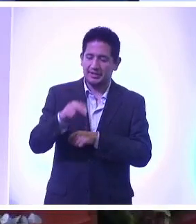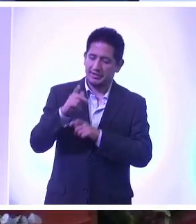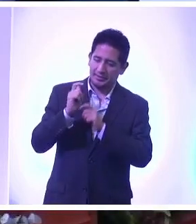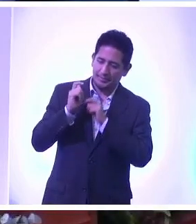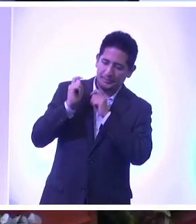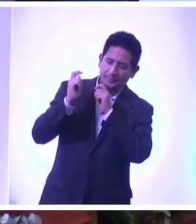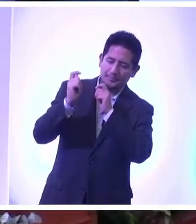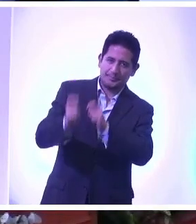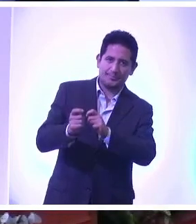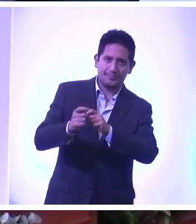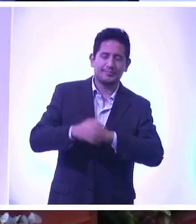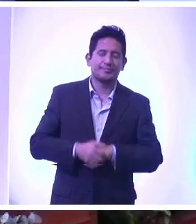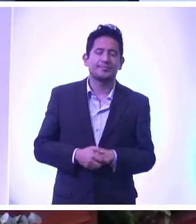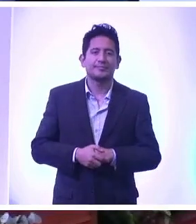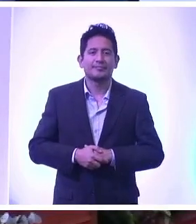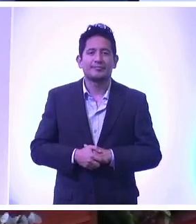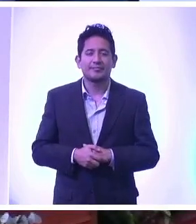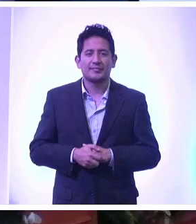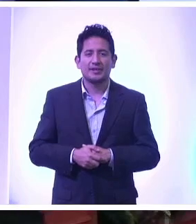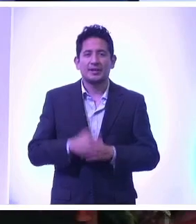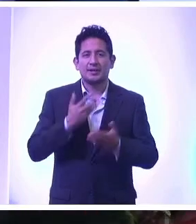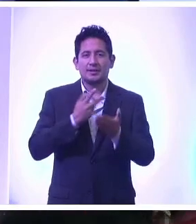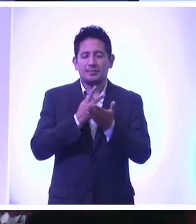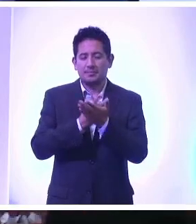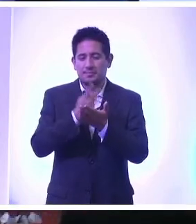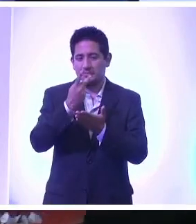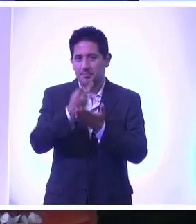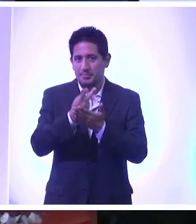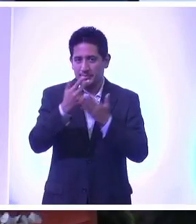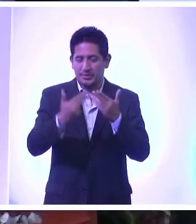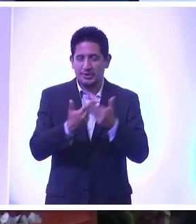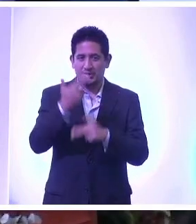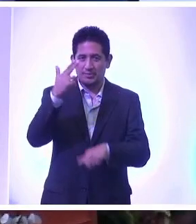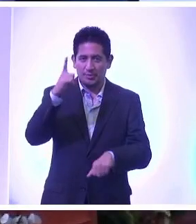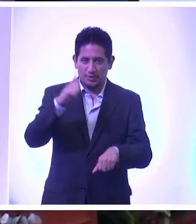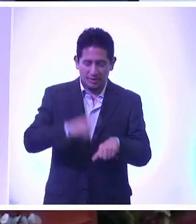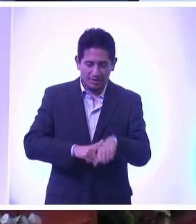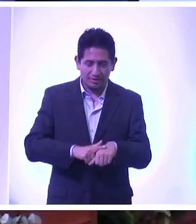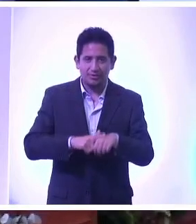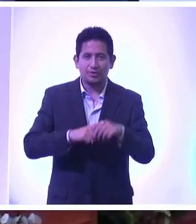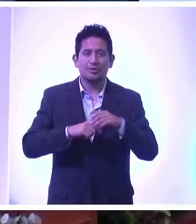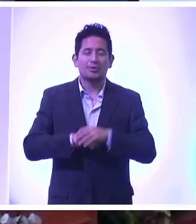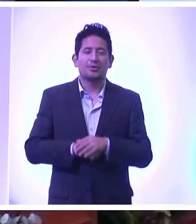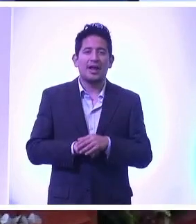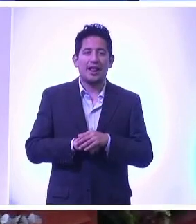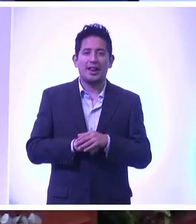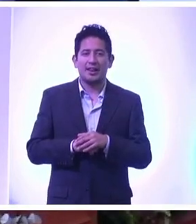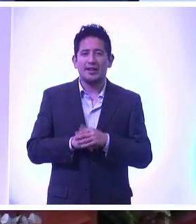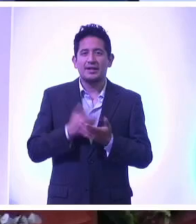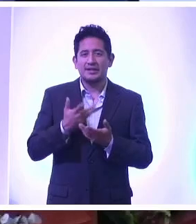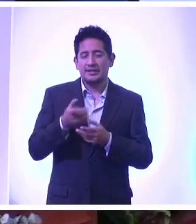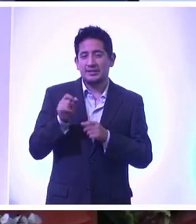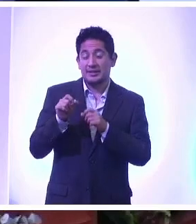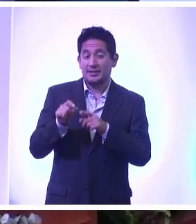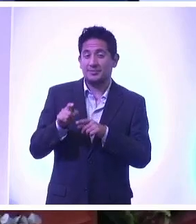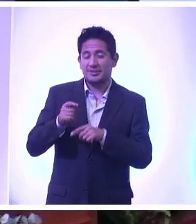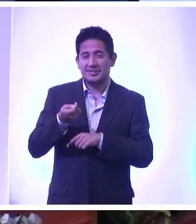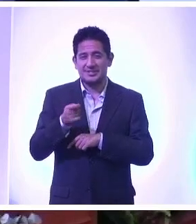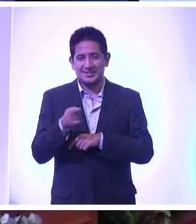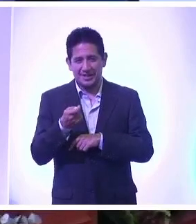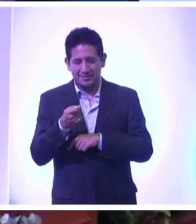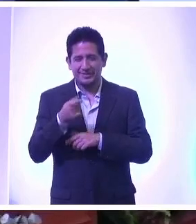pintura fonatur premio nacional en la propuesta turística huésped distinguido y llaves de la ciudad de cihuatanejo